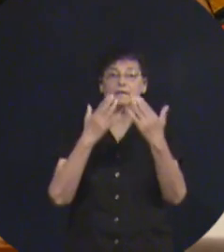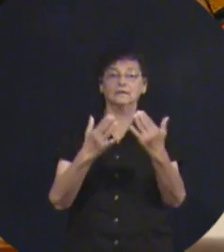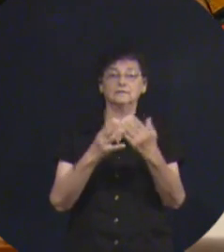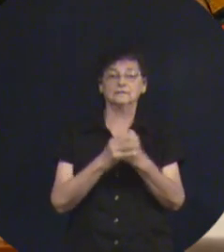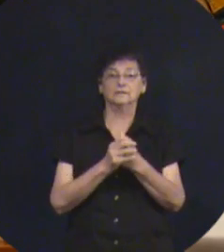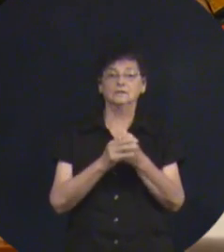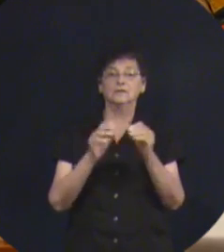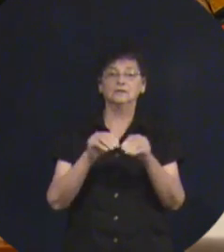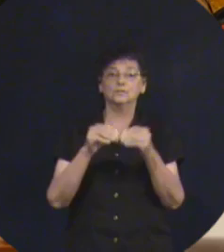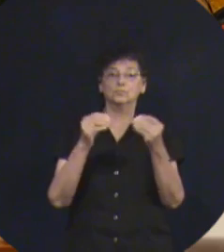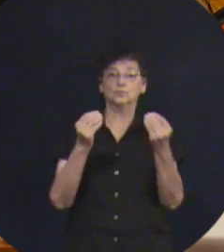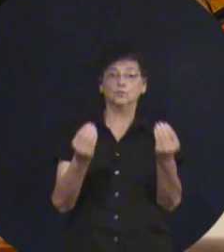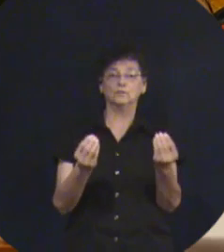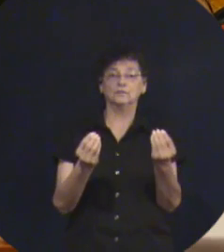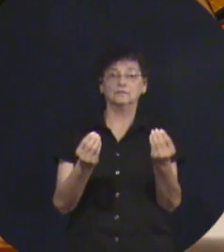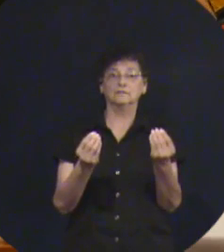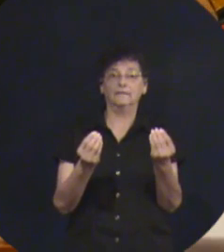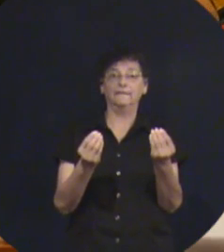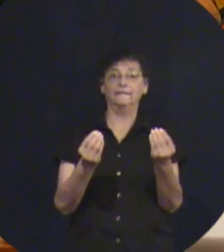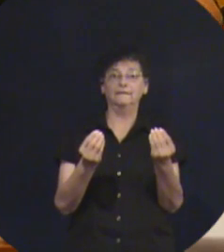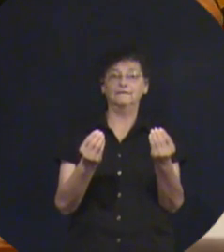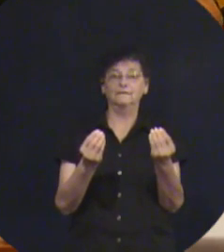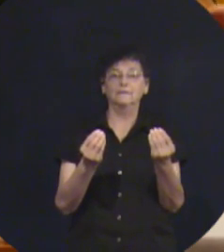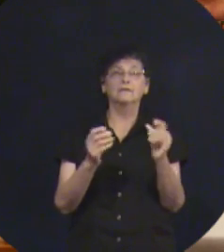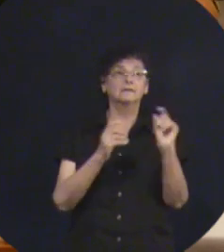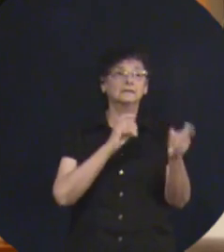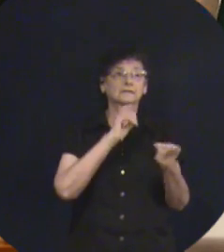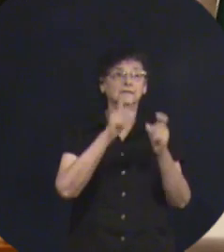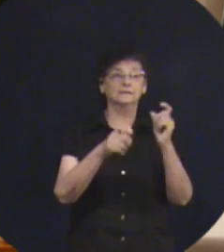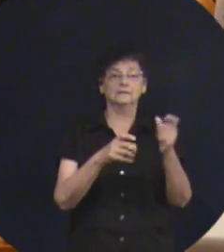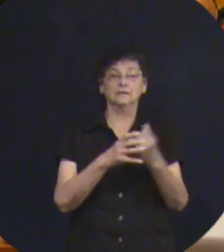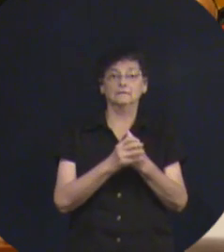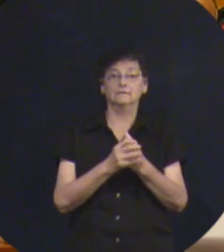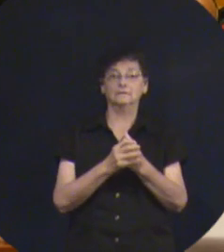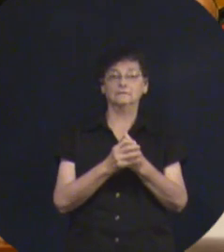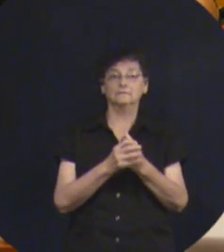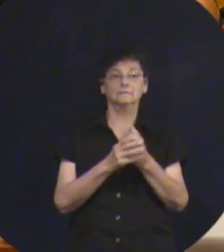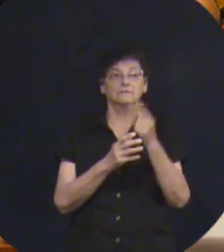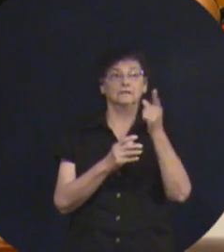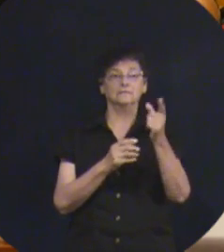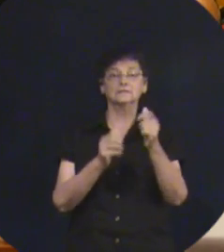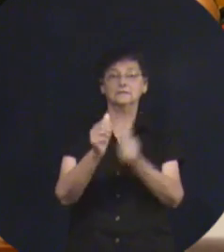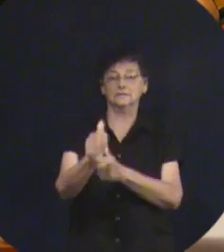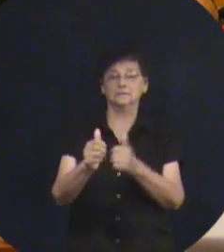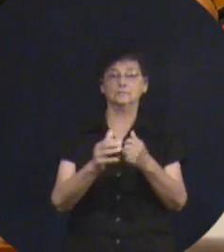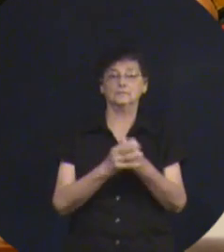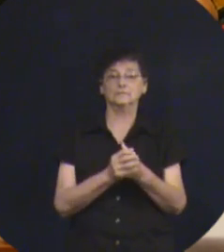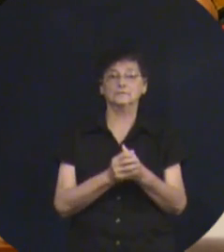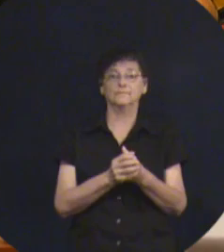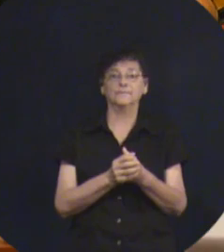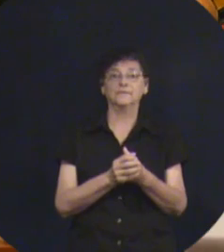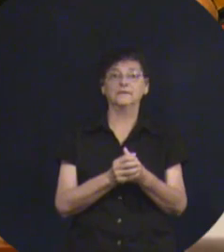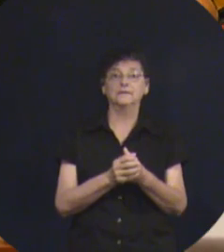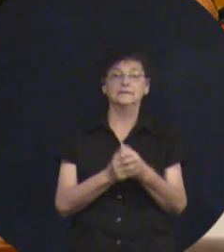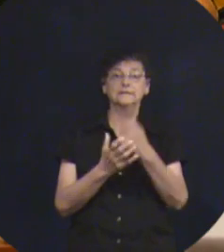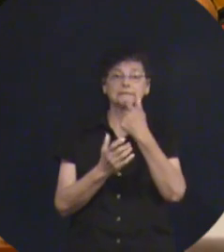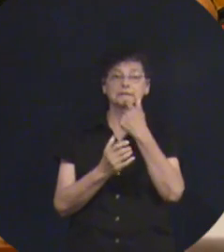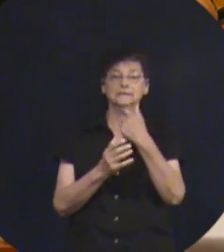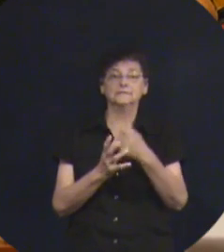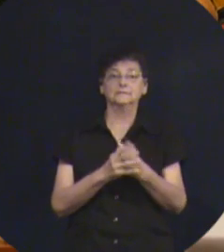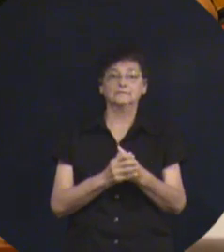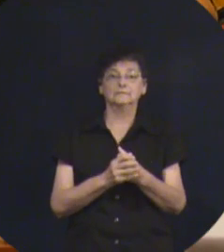gracias, lo partió y lo dio a sus discípulos,